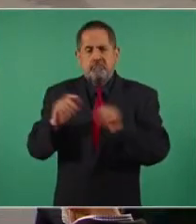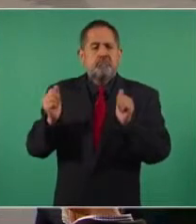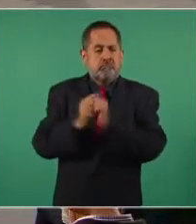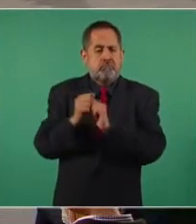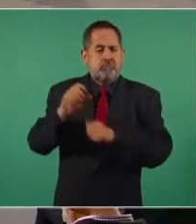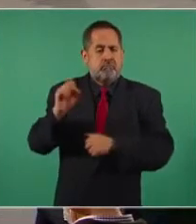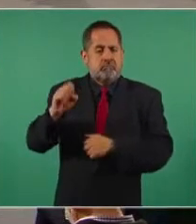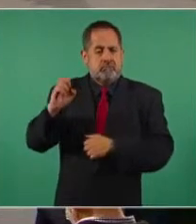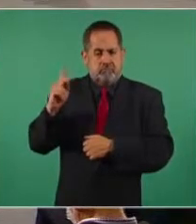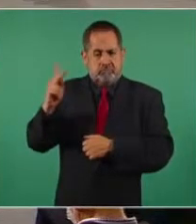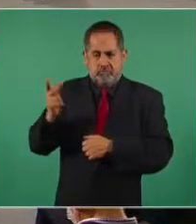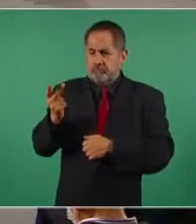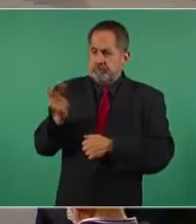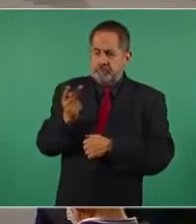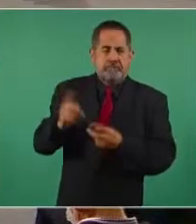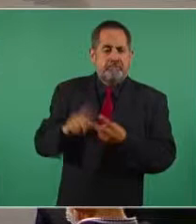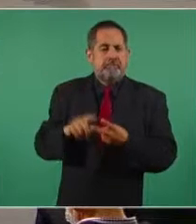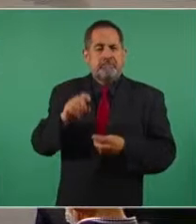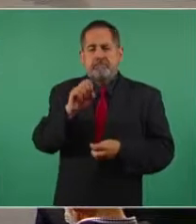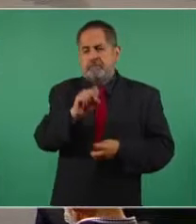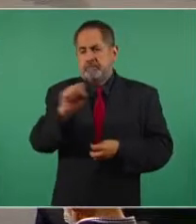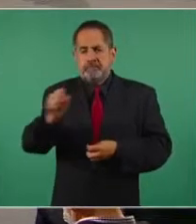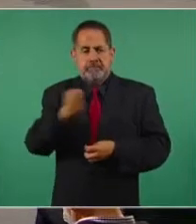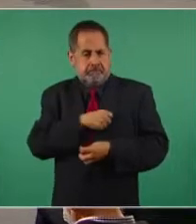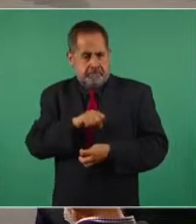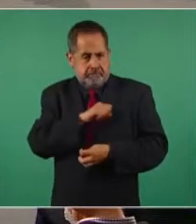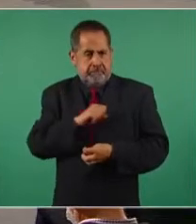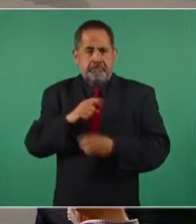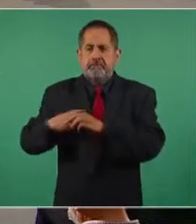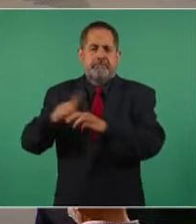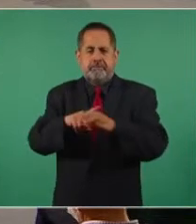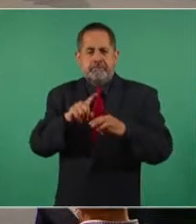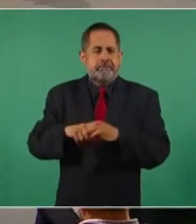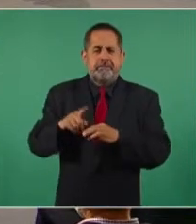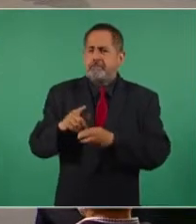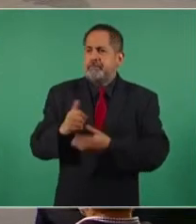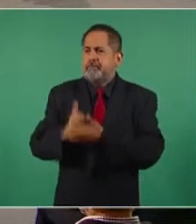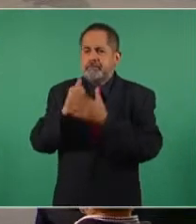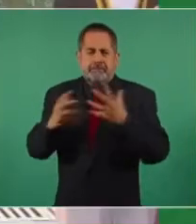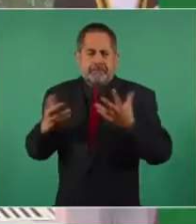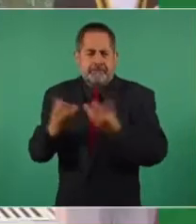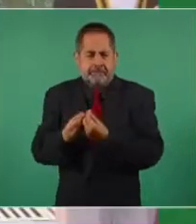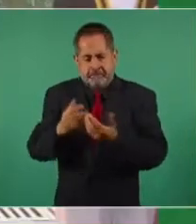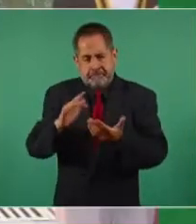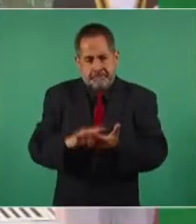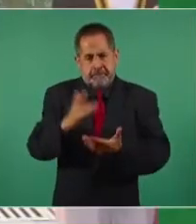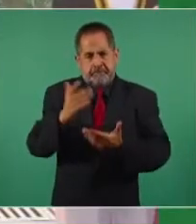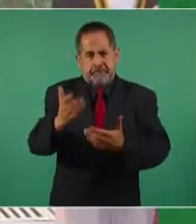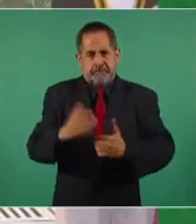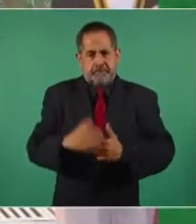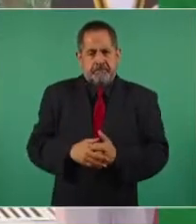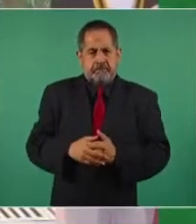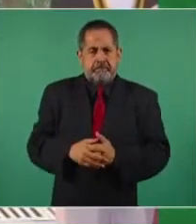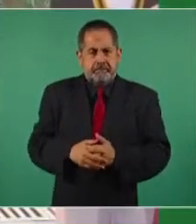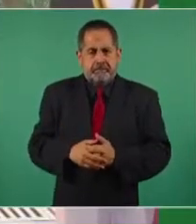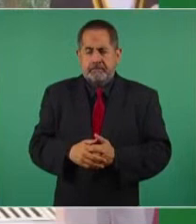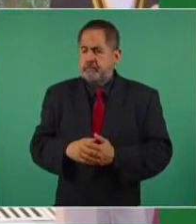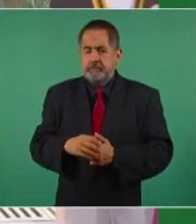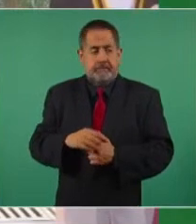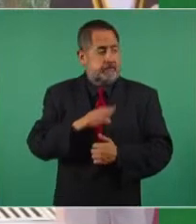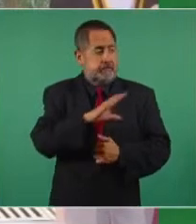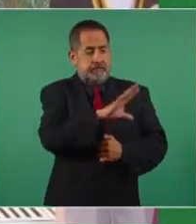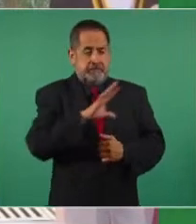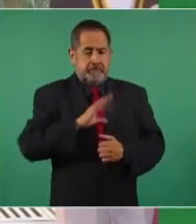secretaria de educación pública así que está allá de salud y todas a favor de joyas muchísimas gracias y hablo al nombre